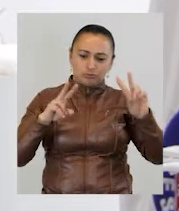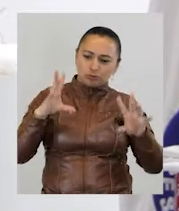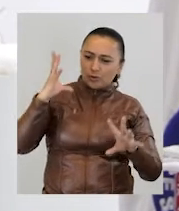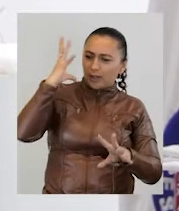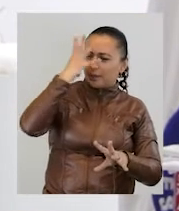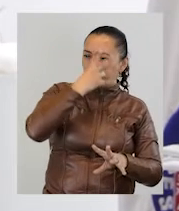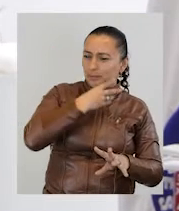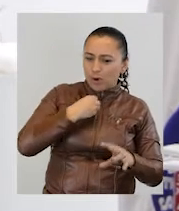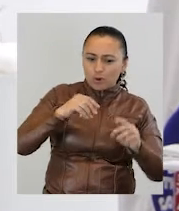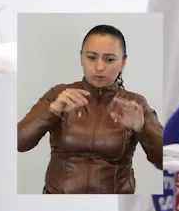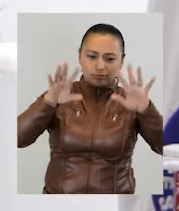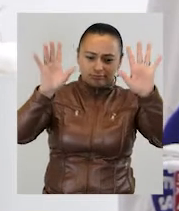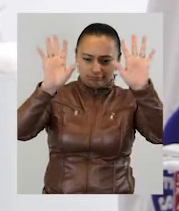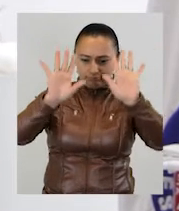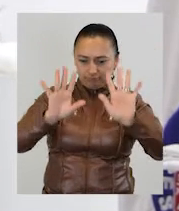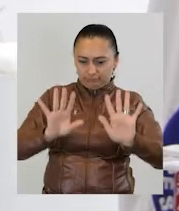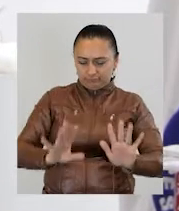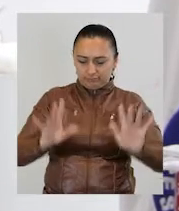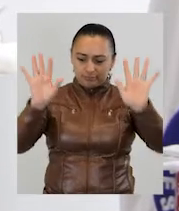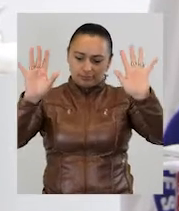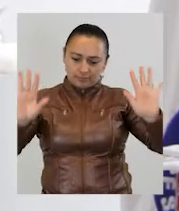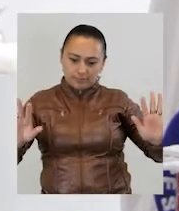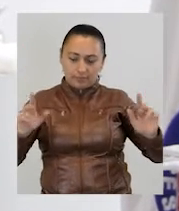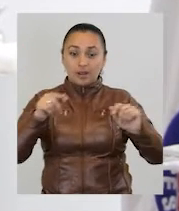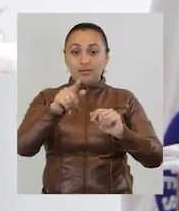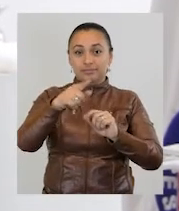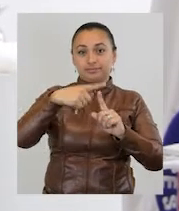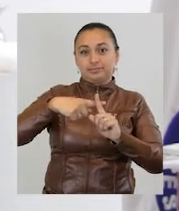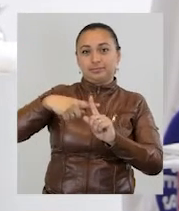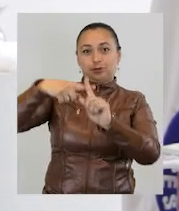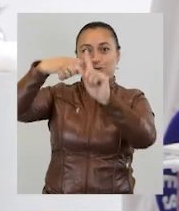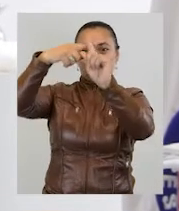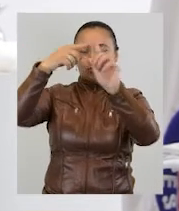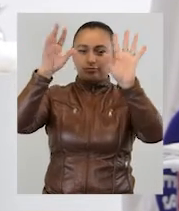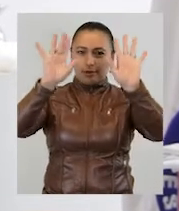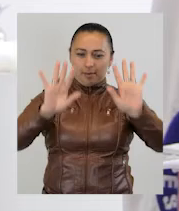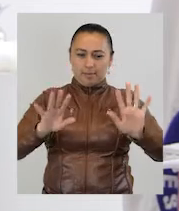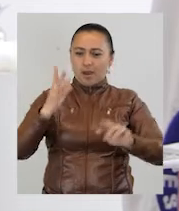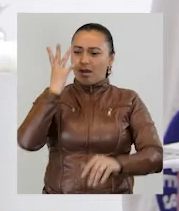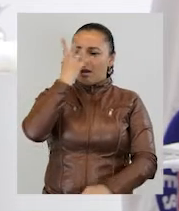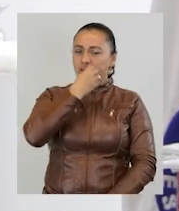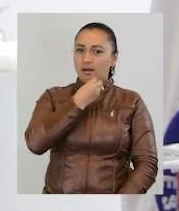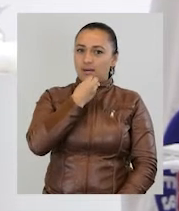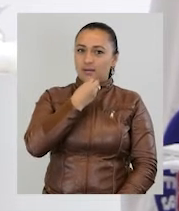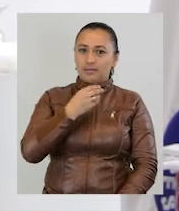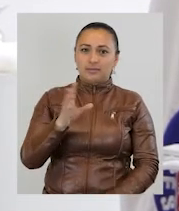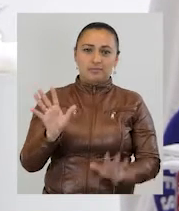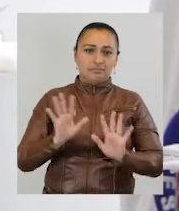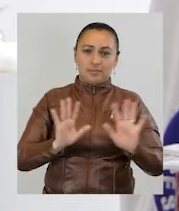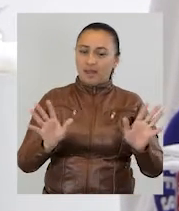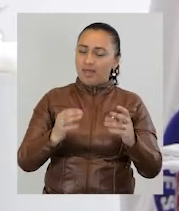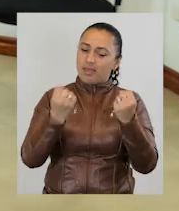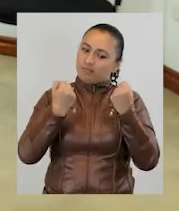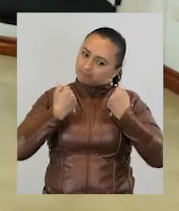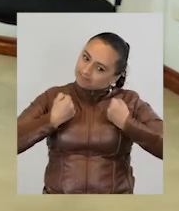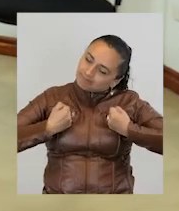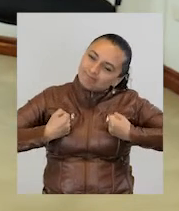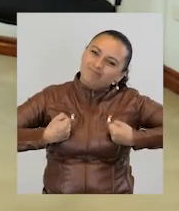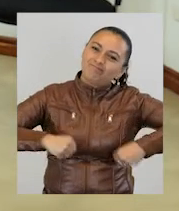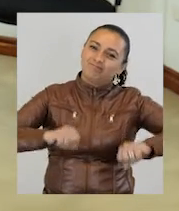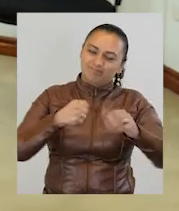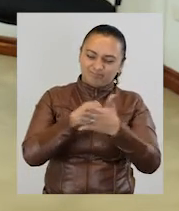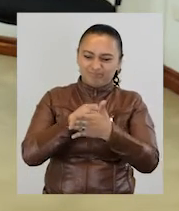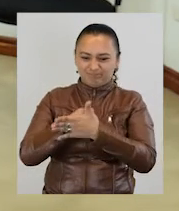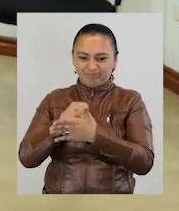hermoso el altar donde han puesto la imagen milagrosa del crucificado. No han